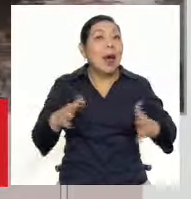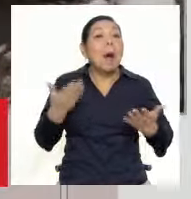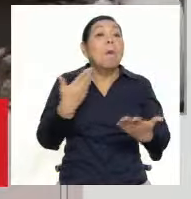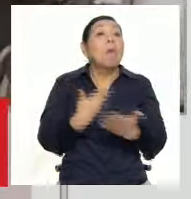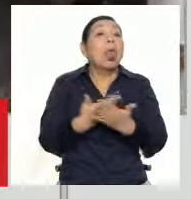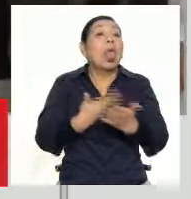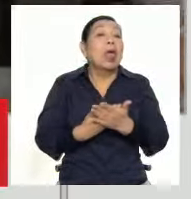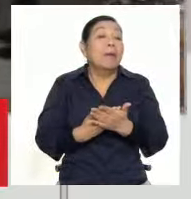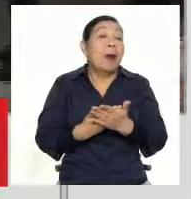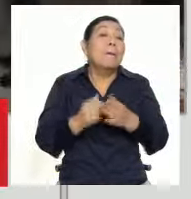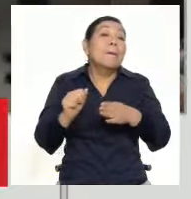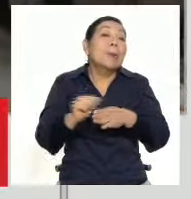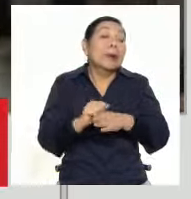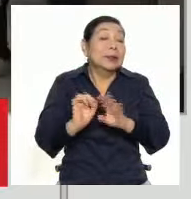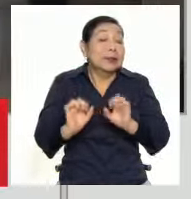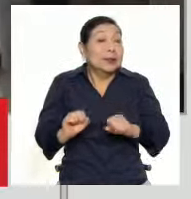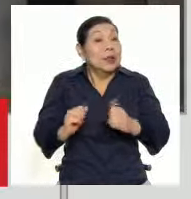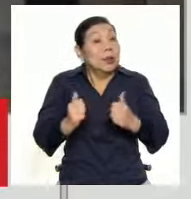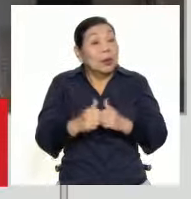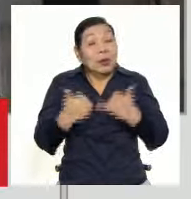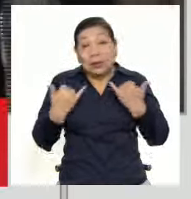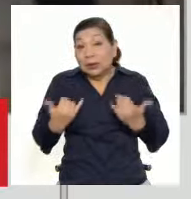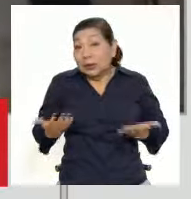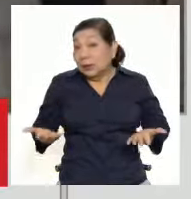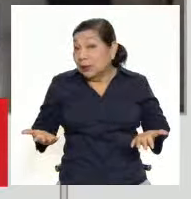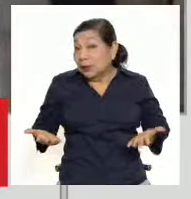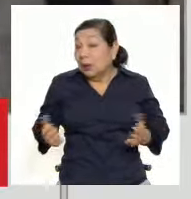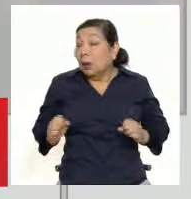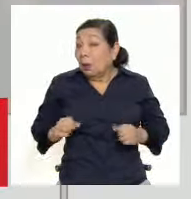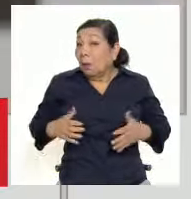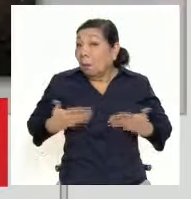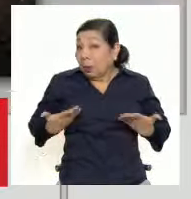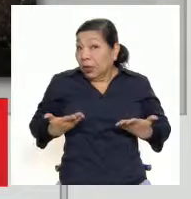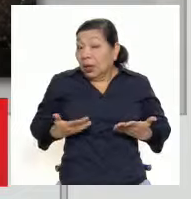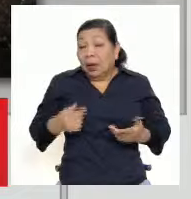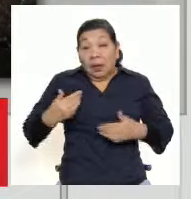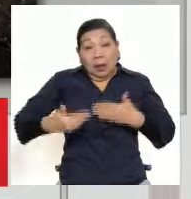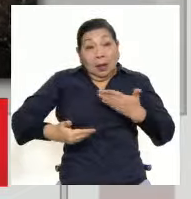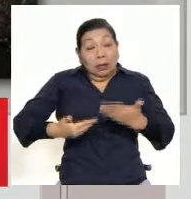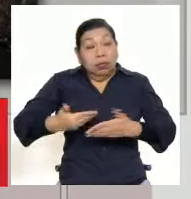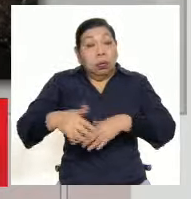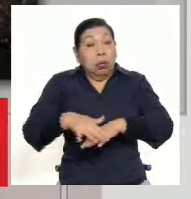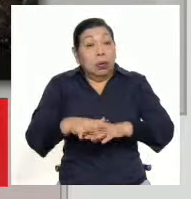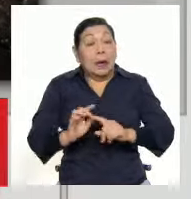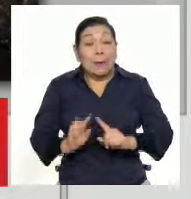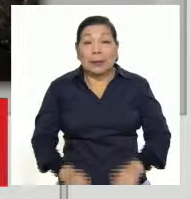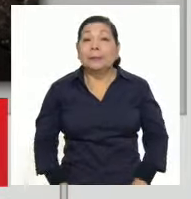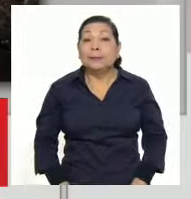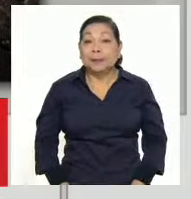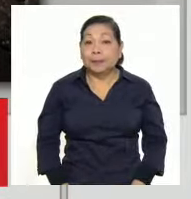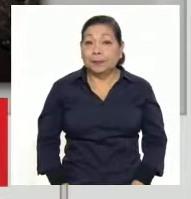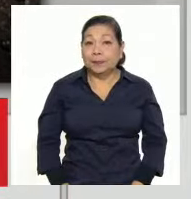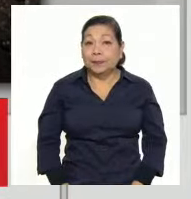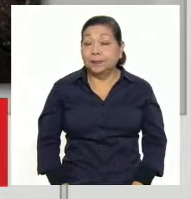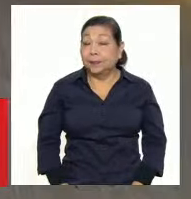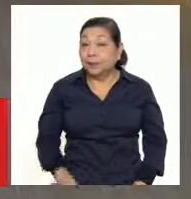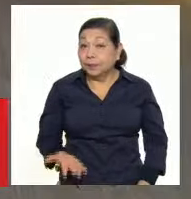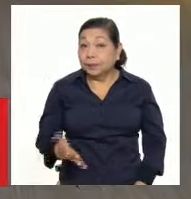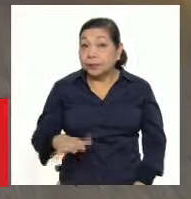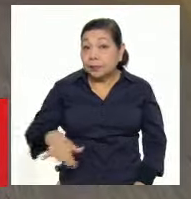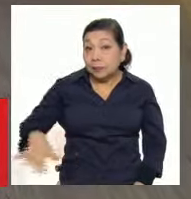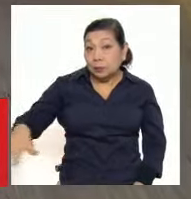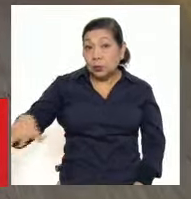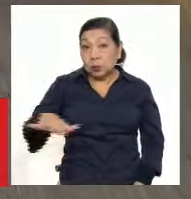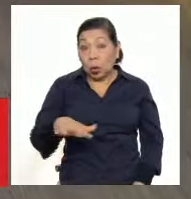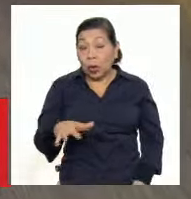pruebas respectivas, ¿no? Entonces esperamos que con este evento pues, ¿no? se pueda acelerar un poco el proceso. Ahora es importante que la ciudadanía